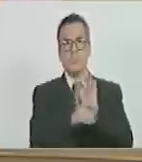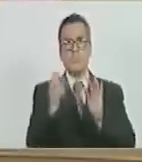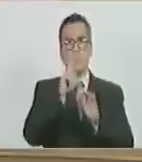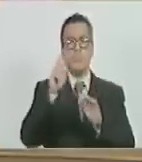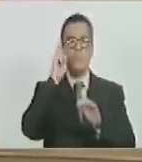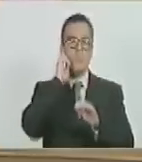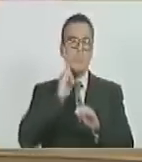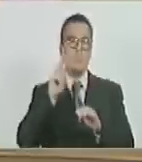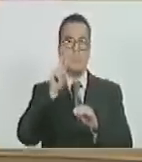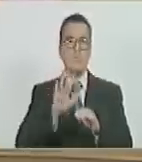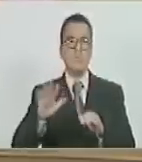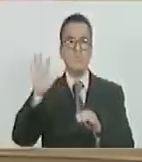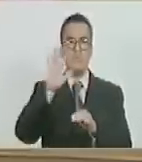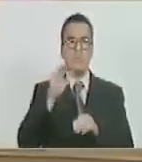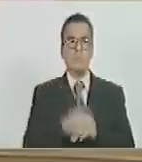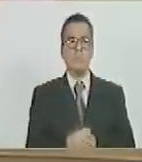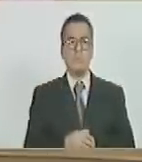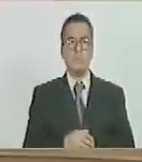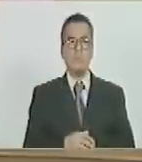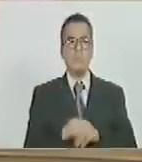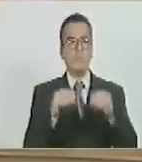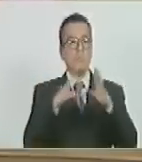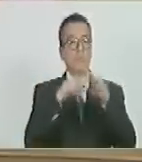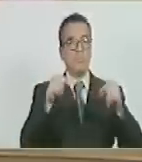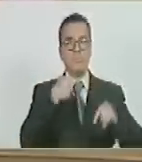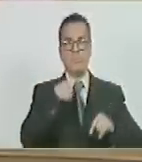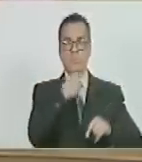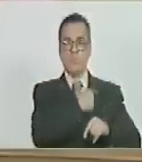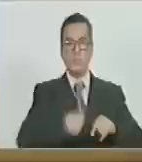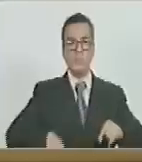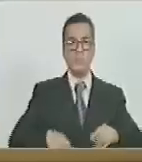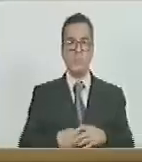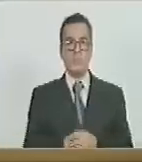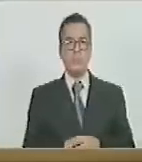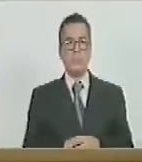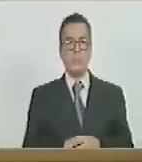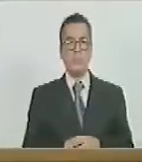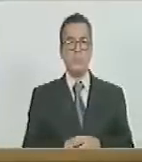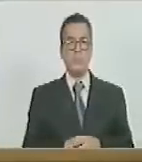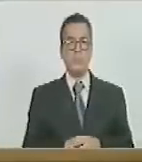de la República Bolivariana de Venezuela. Es todo, ciudadano presidente.